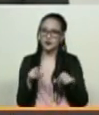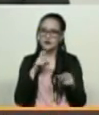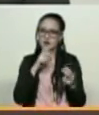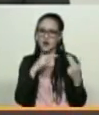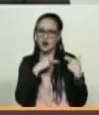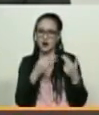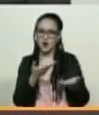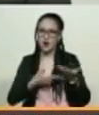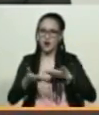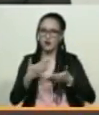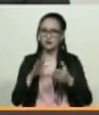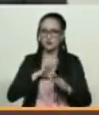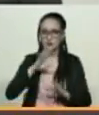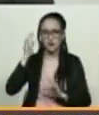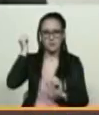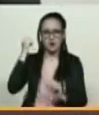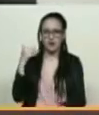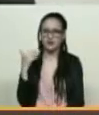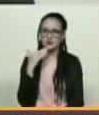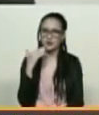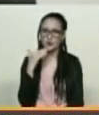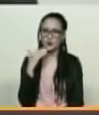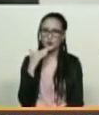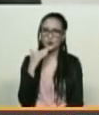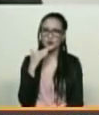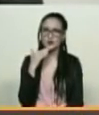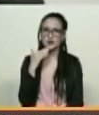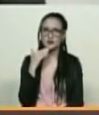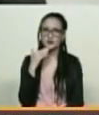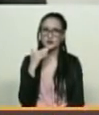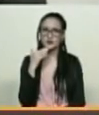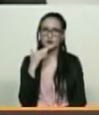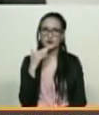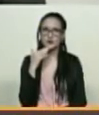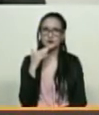encargado de negocios de la Embajada de Estados Unidos de Norteamérica para